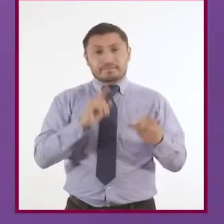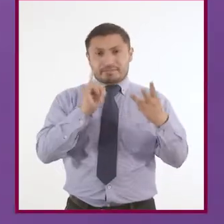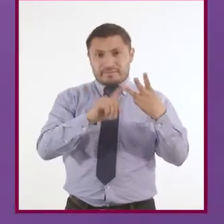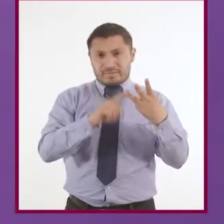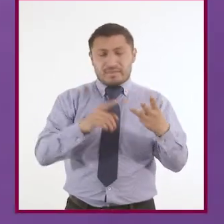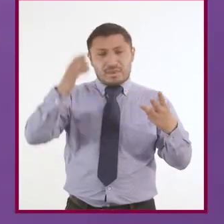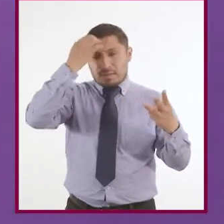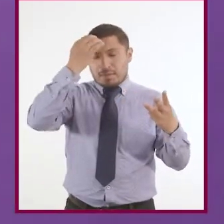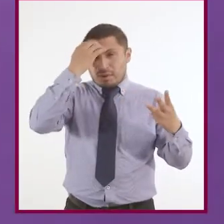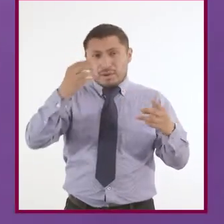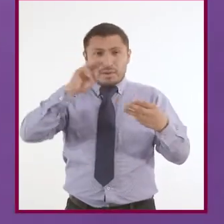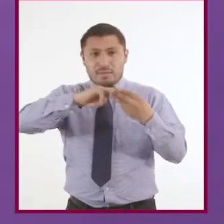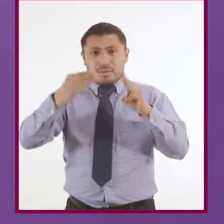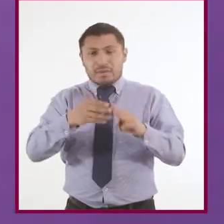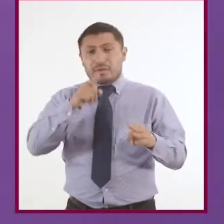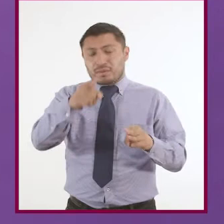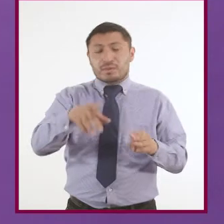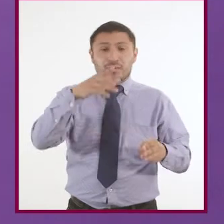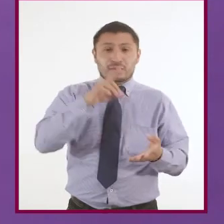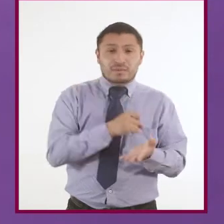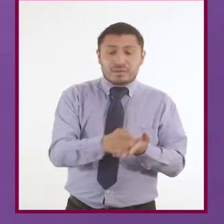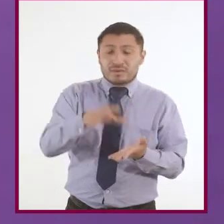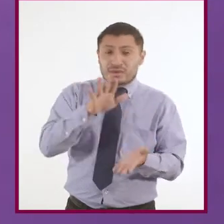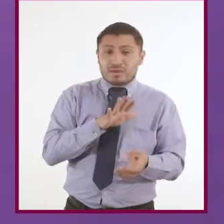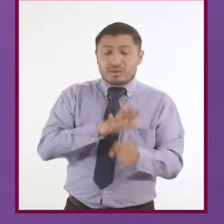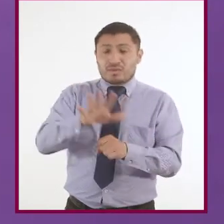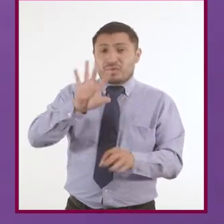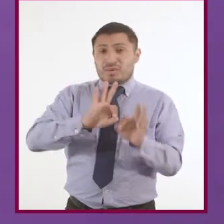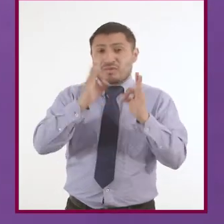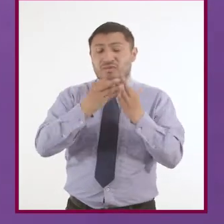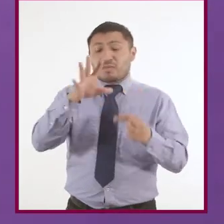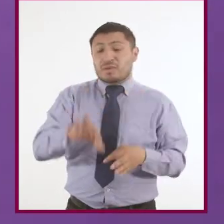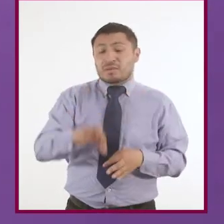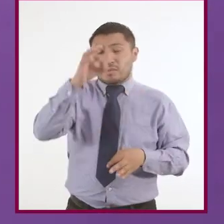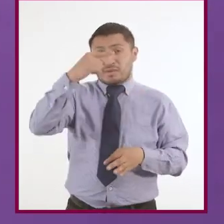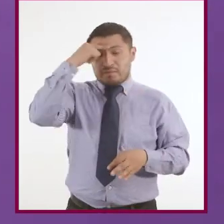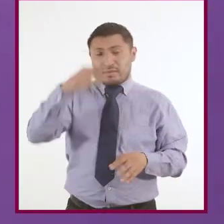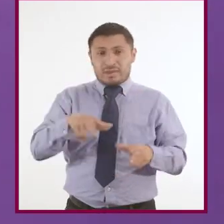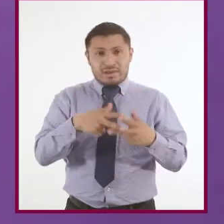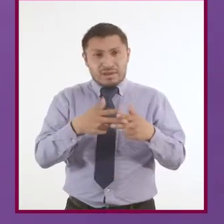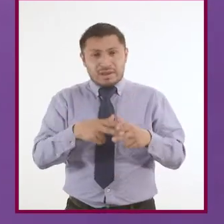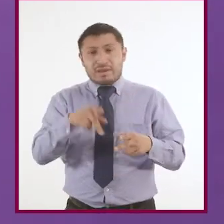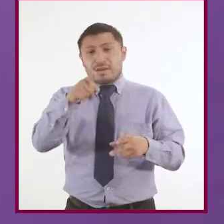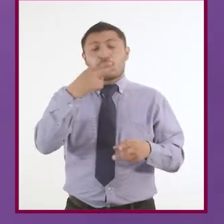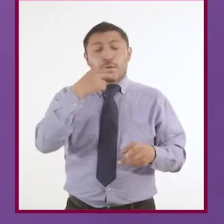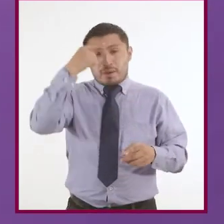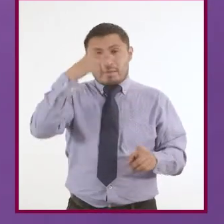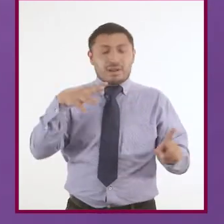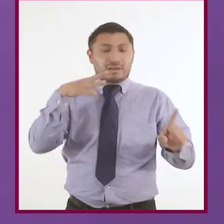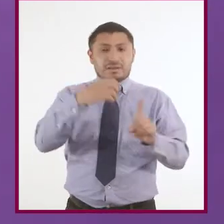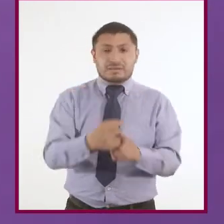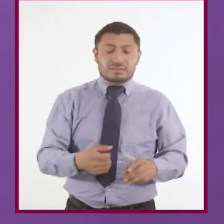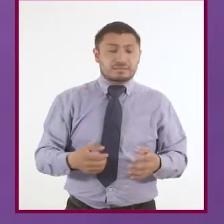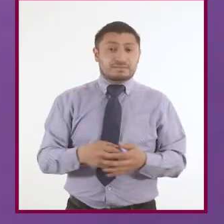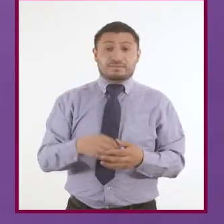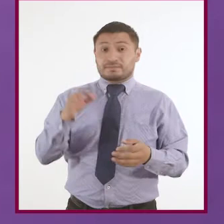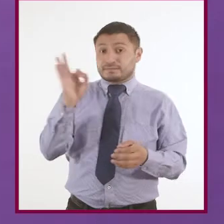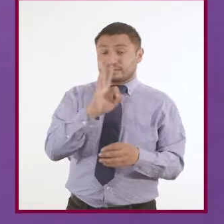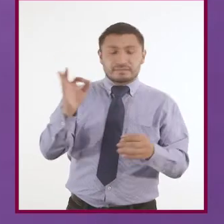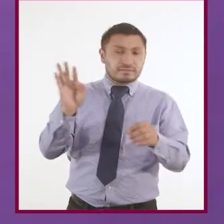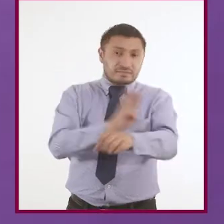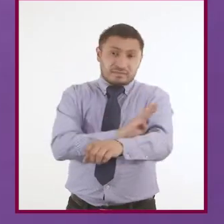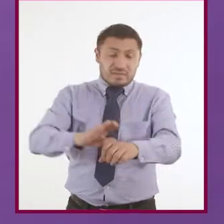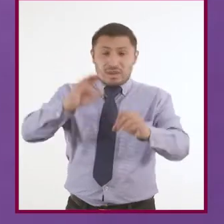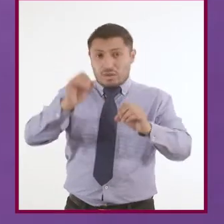nos llevan a decidir, los medios que utilizaremos para llegar al fin que buscamos, así como nuestras finalidades mismas y las consecuencias posibles